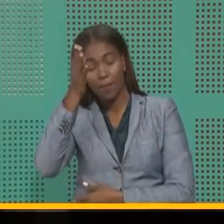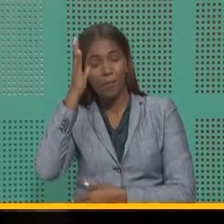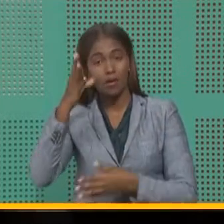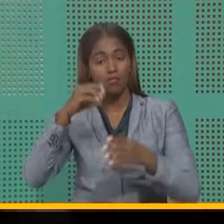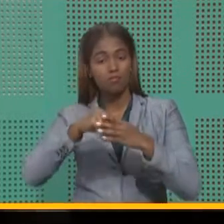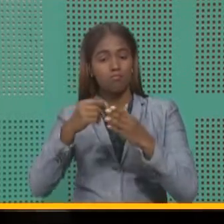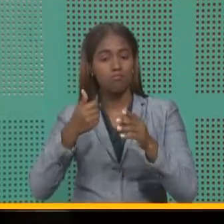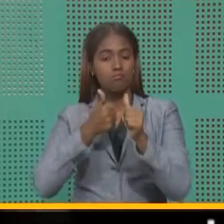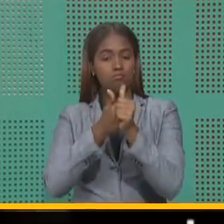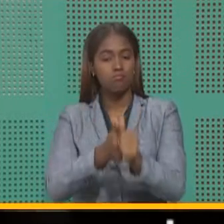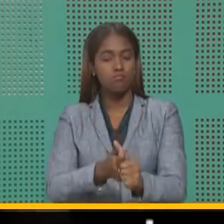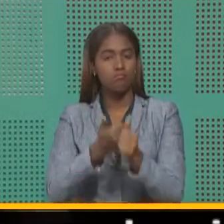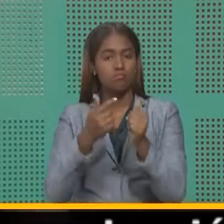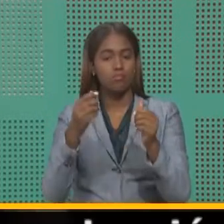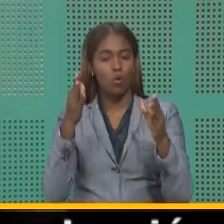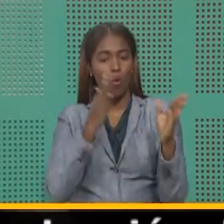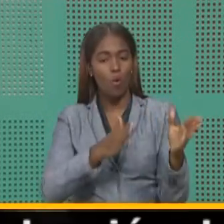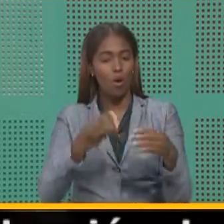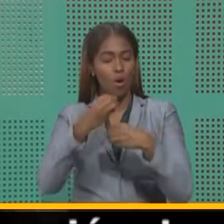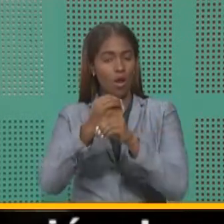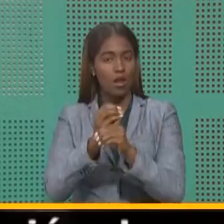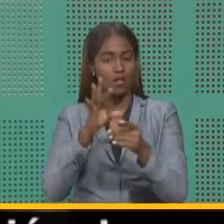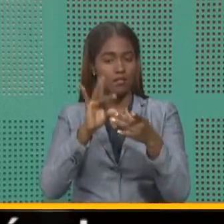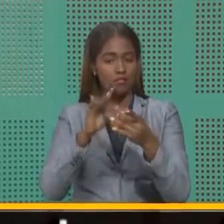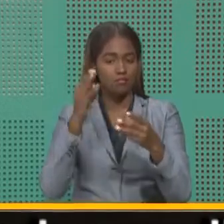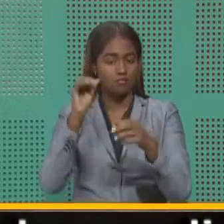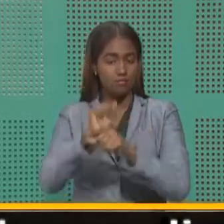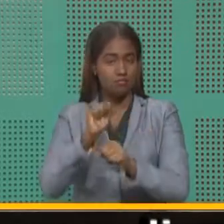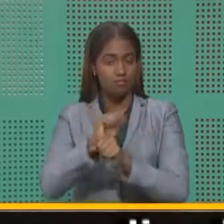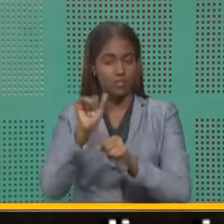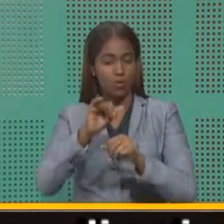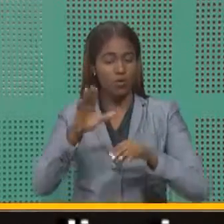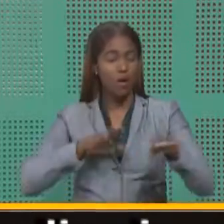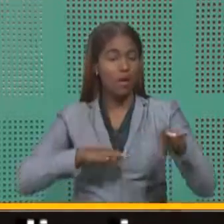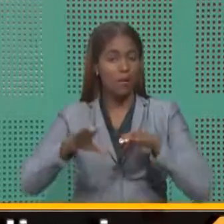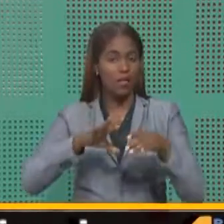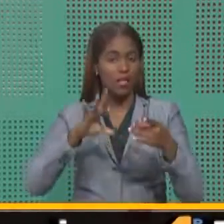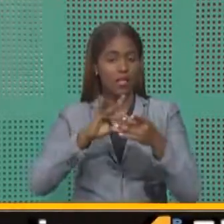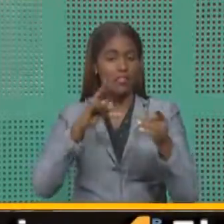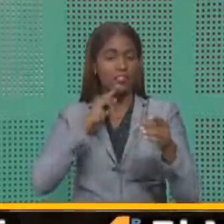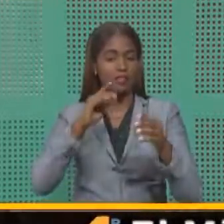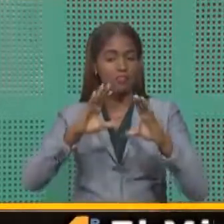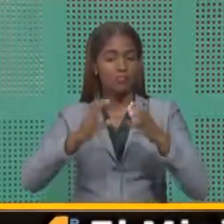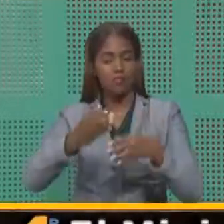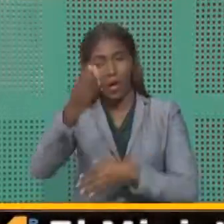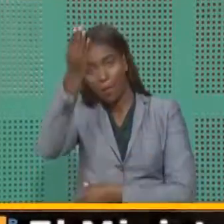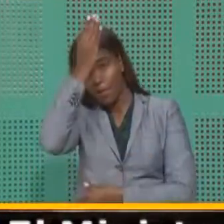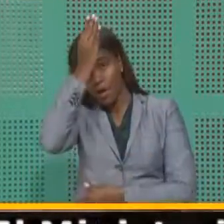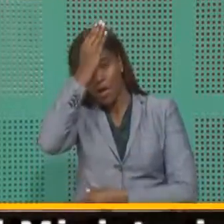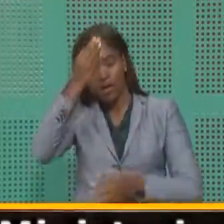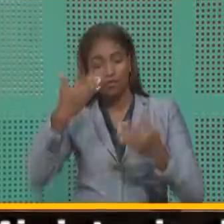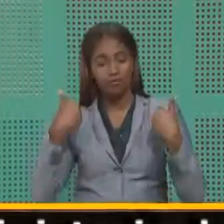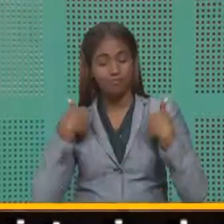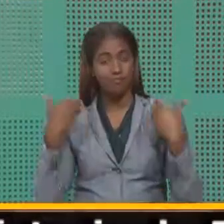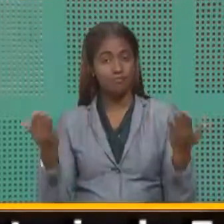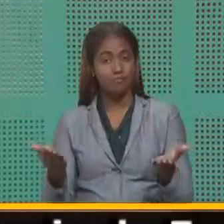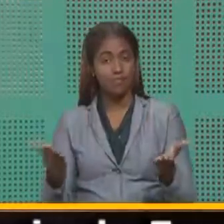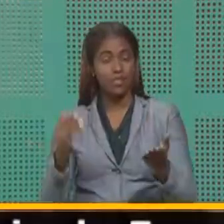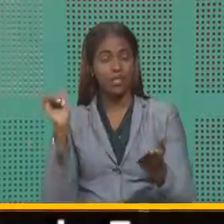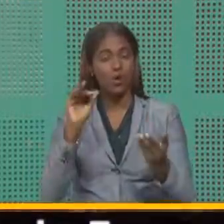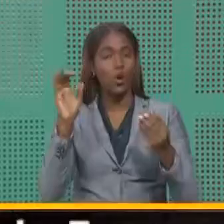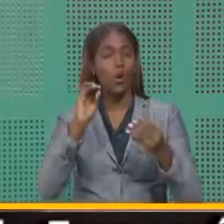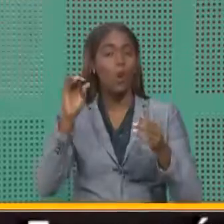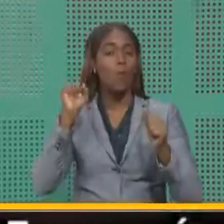regula la organización estructura y competencias de los cuerpos de bomberos existentes o que